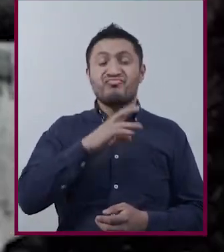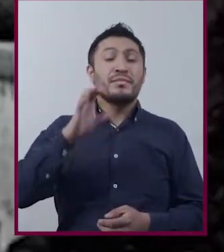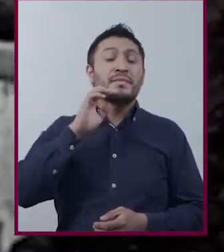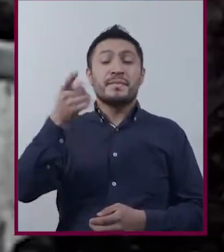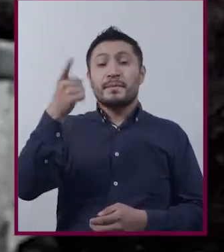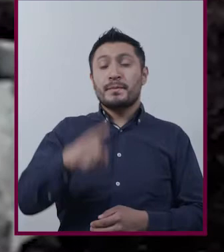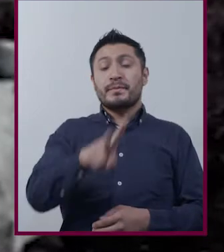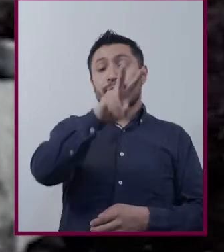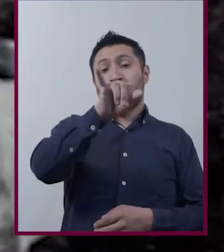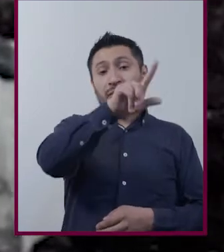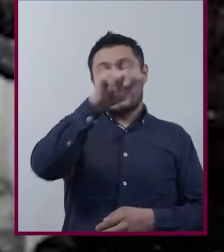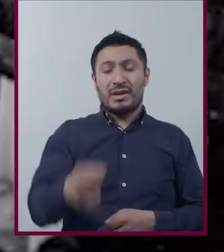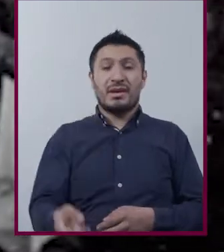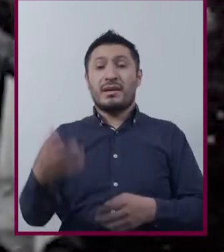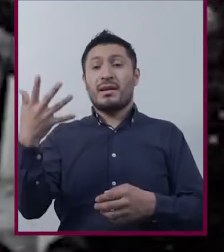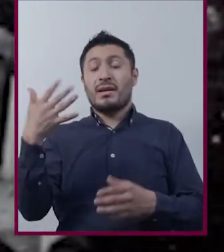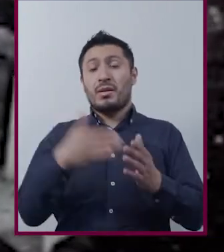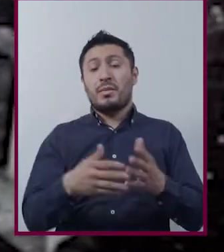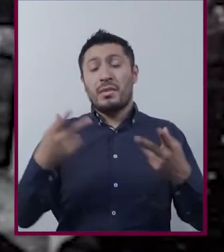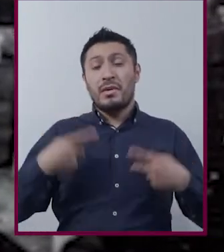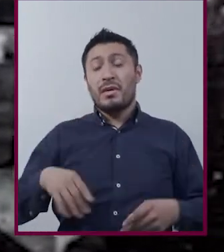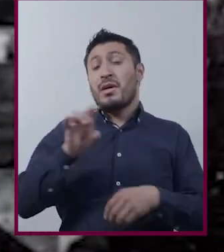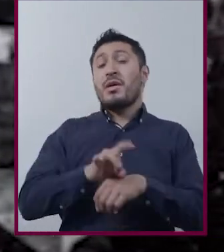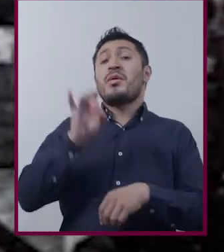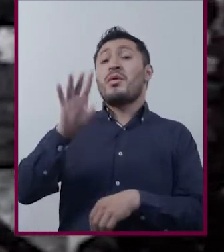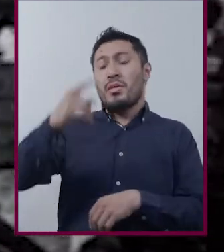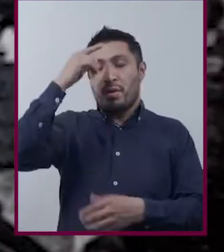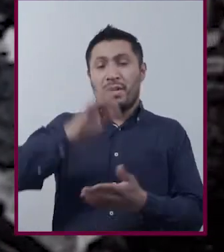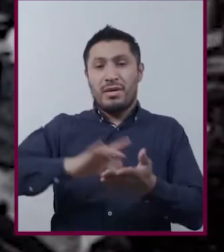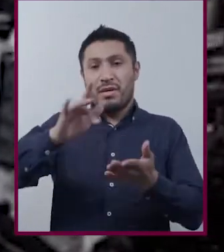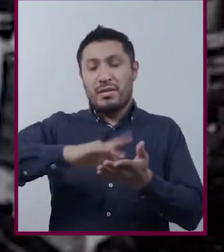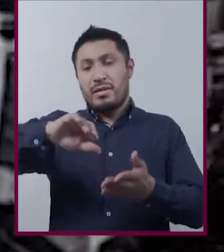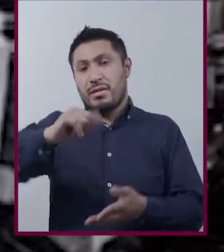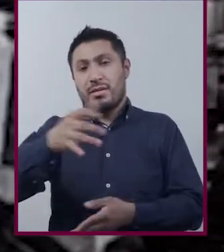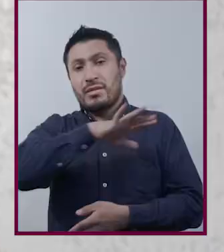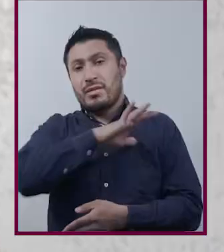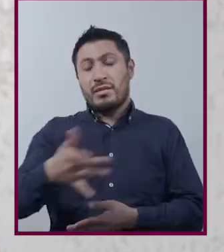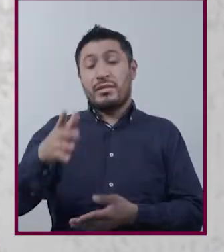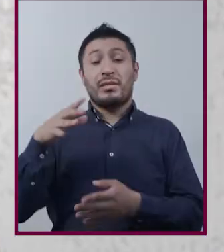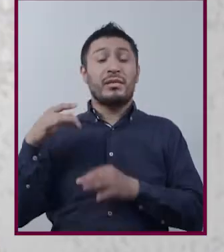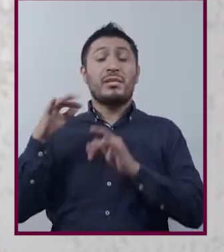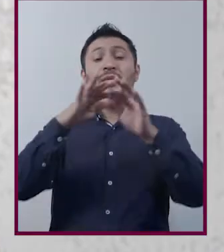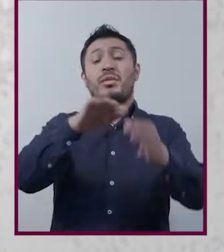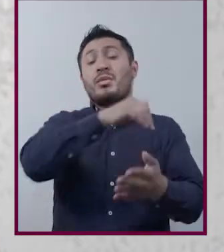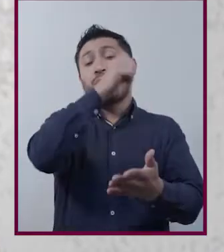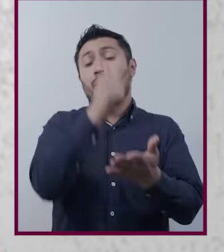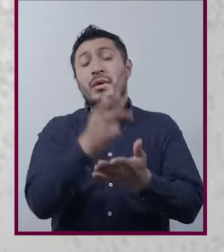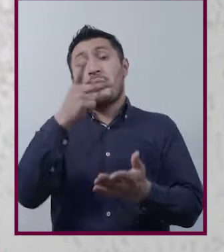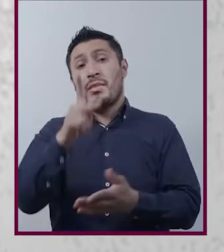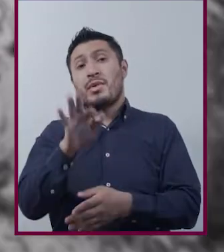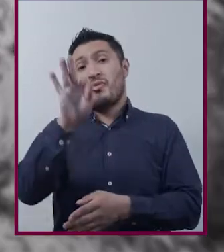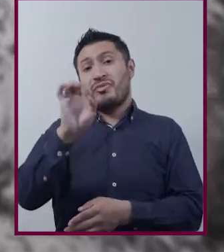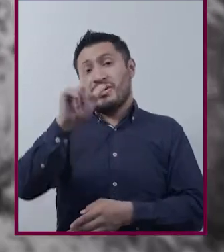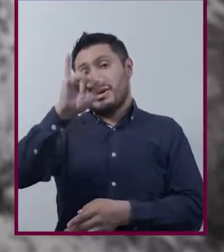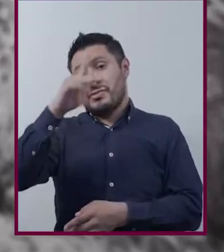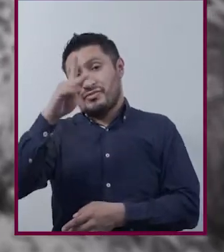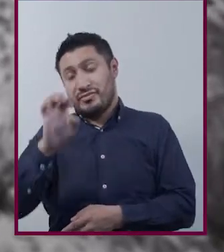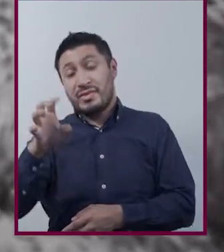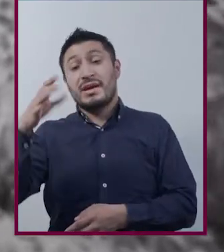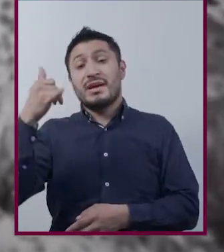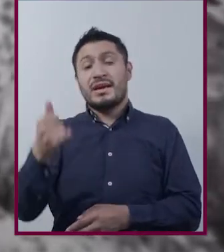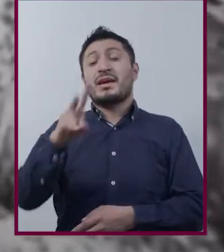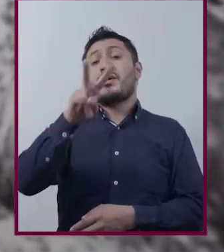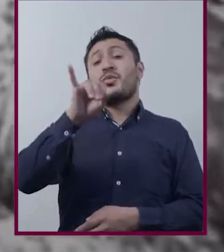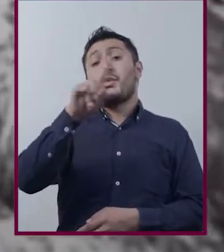enviara a 5,000 hombres para apoyar a otro general a tomar la ciudad. Pero en lugar de ello, Felipe Ángeles y Francisco